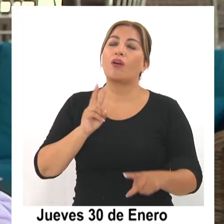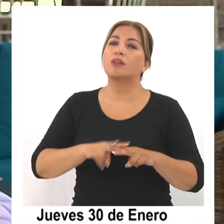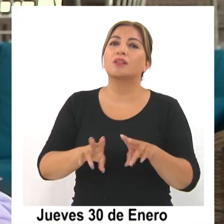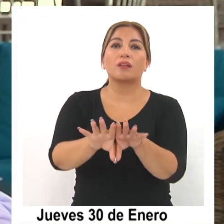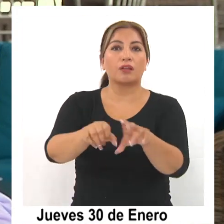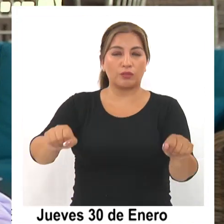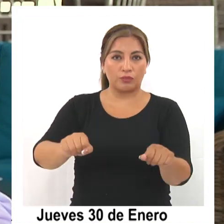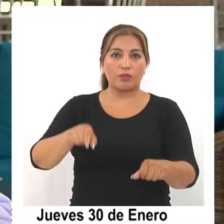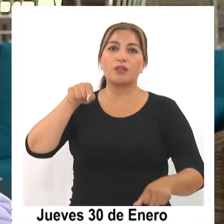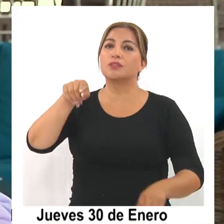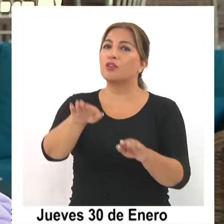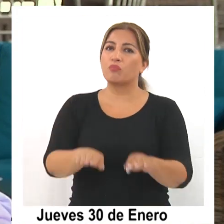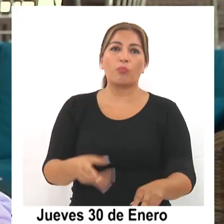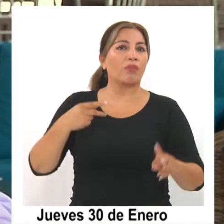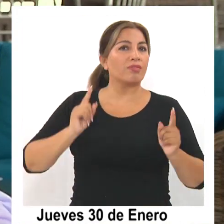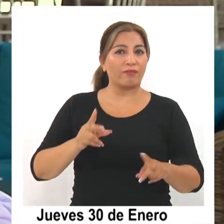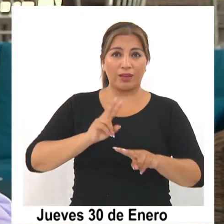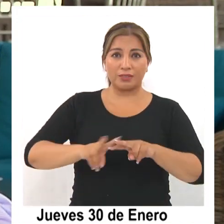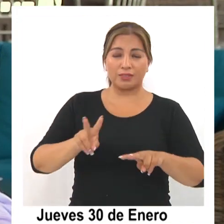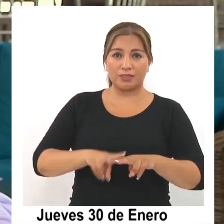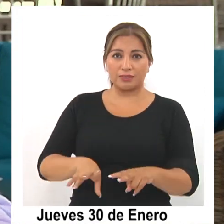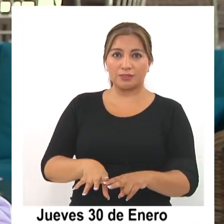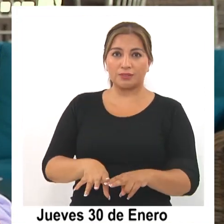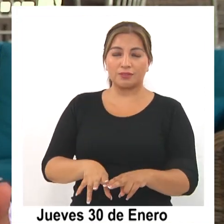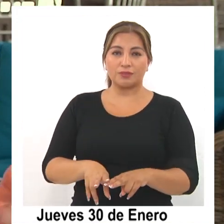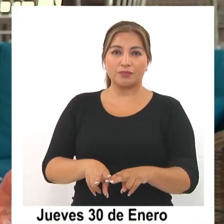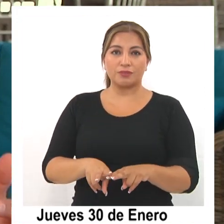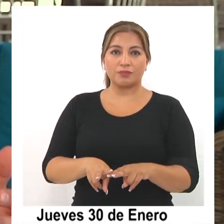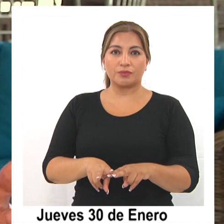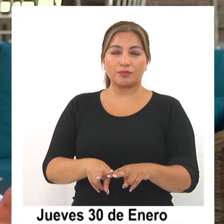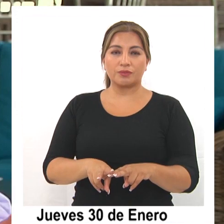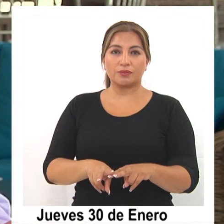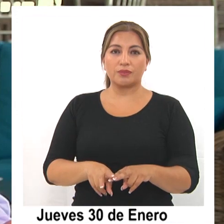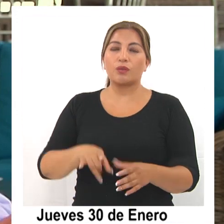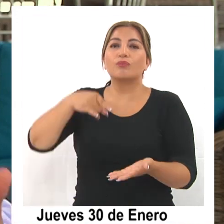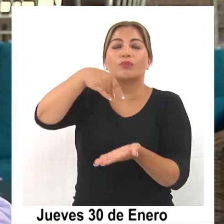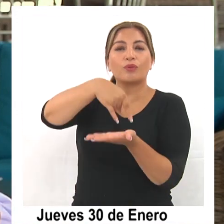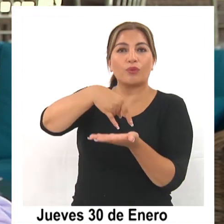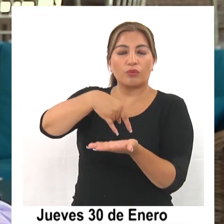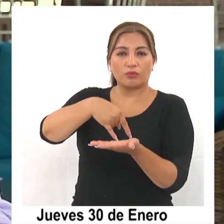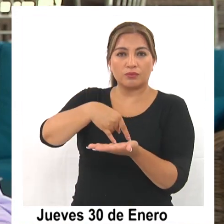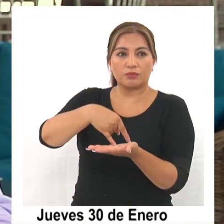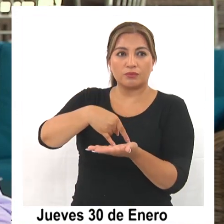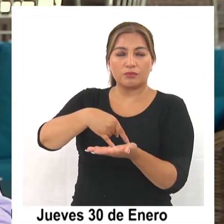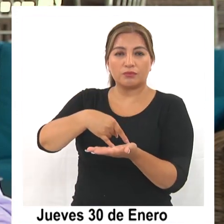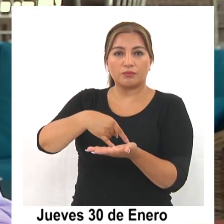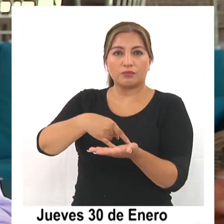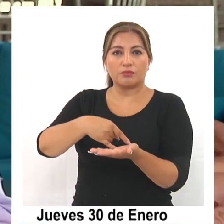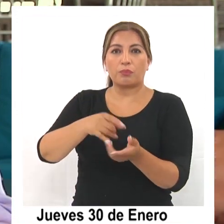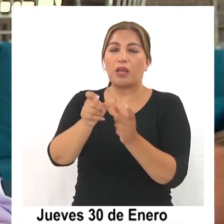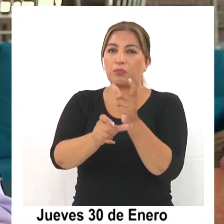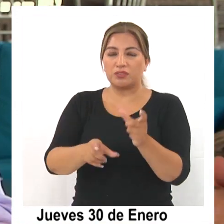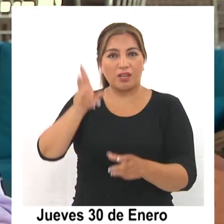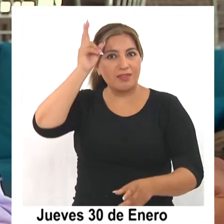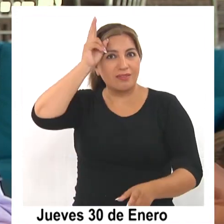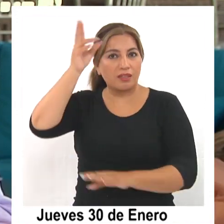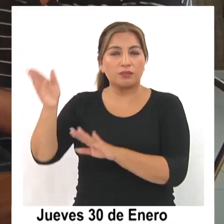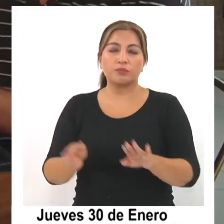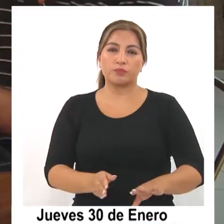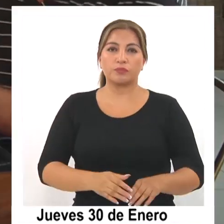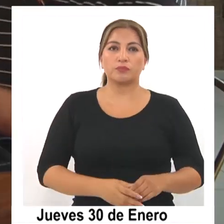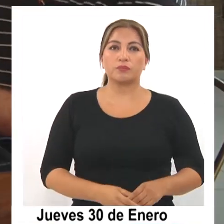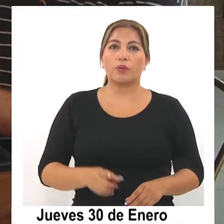consenso y esa es la misma forma que debiese darse en un eventual congreso con escaños para indígenas de alguna manera